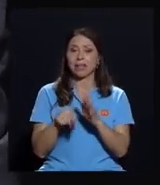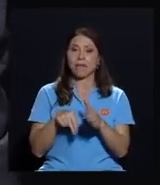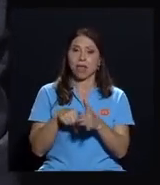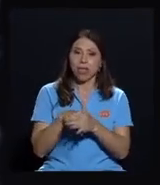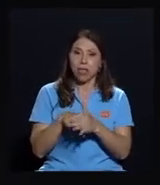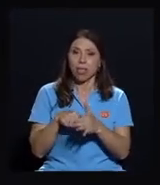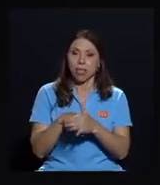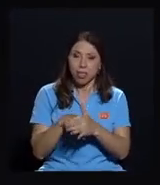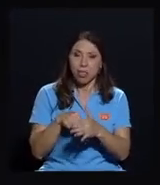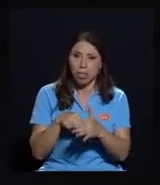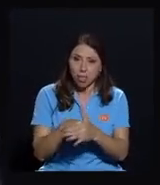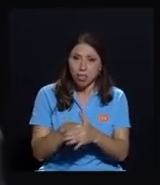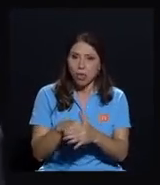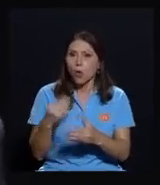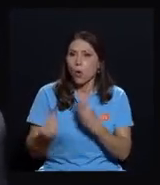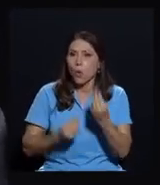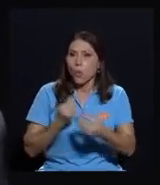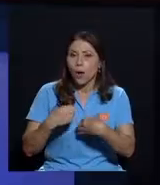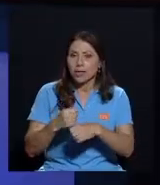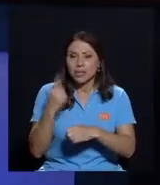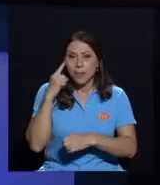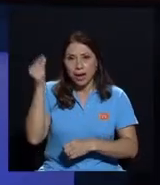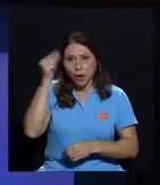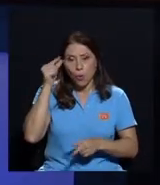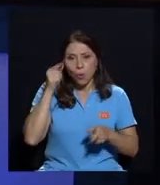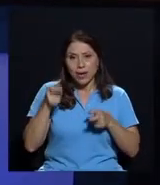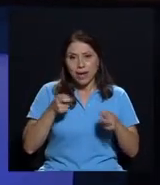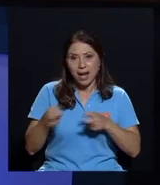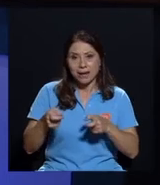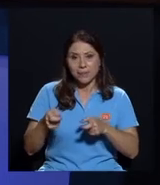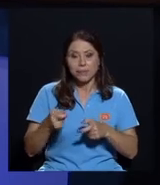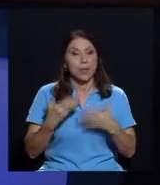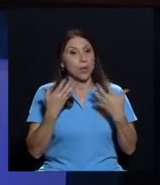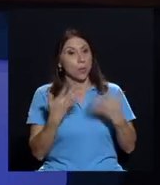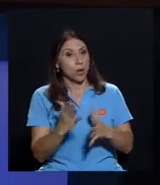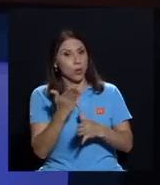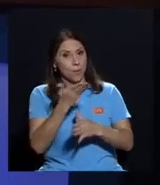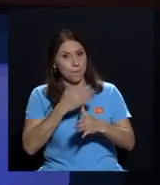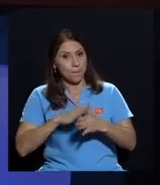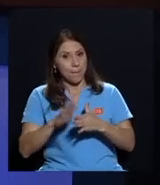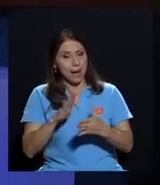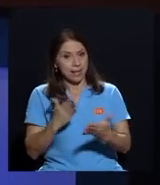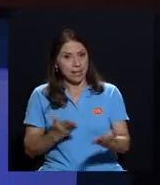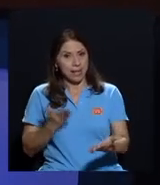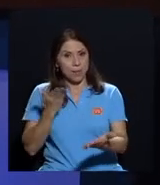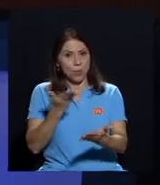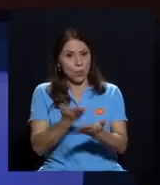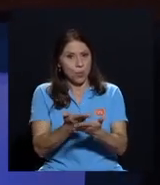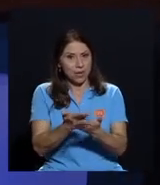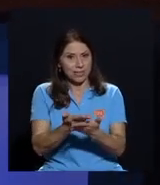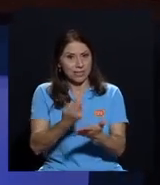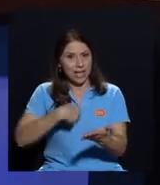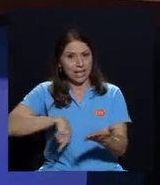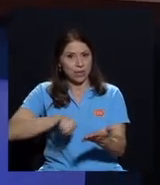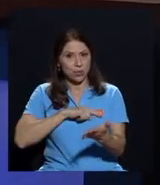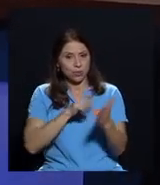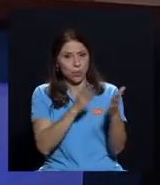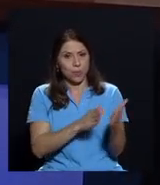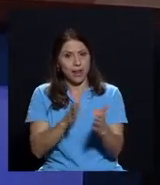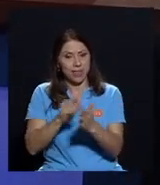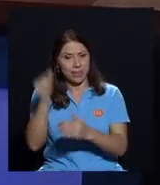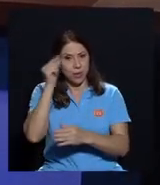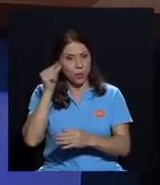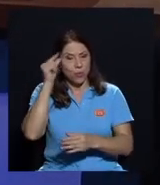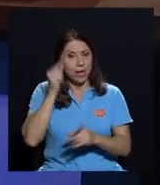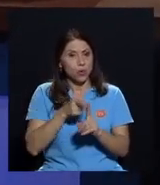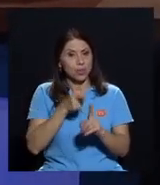probable como hace para gobernar bueno parte de la propuesta que yo puse en nuestro plan de gobierno desde octubre